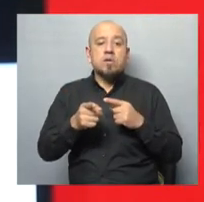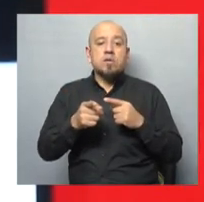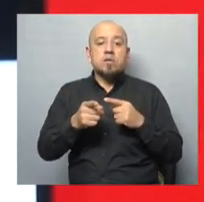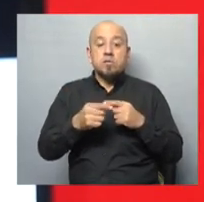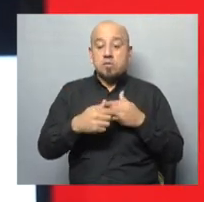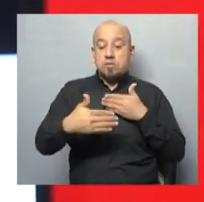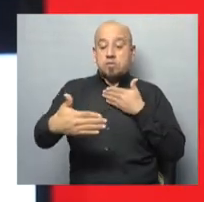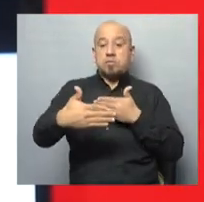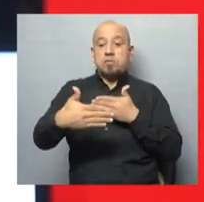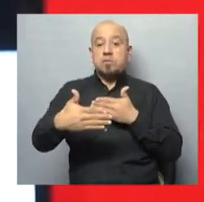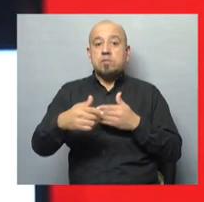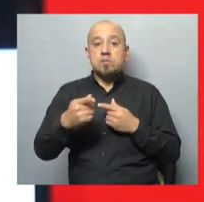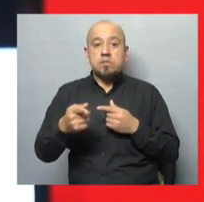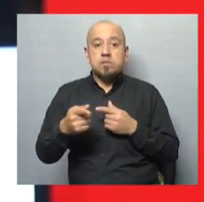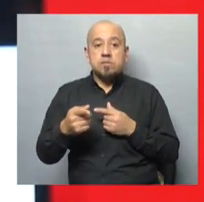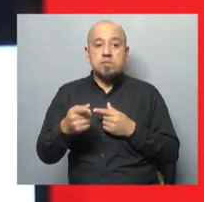mucha